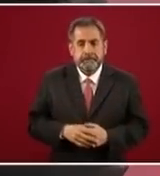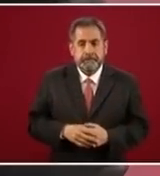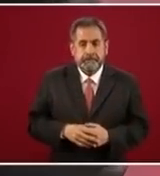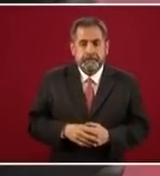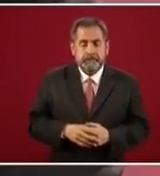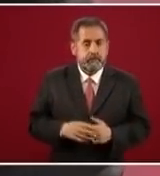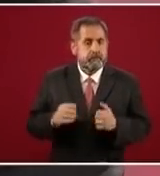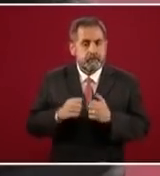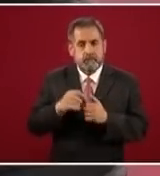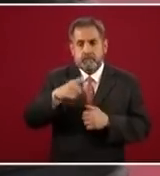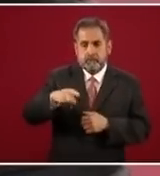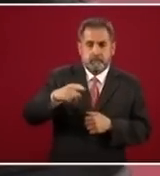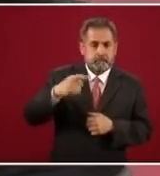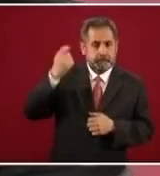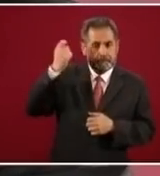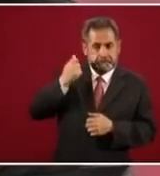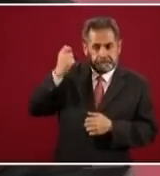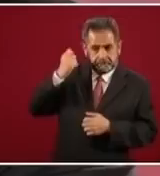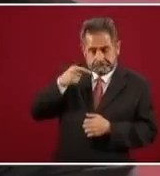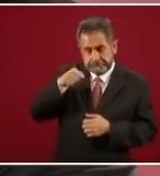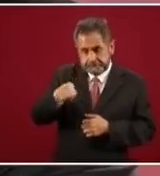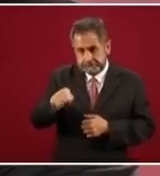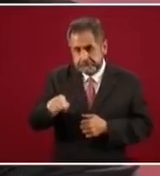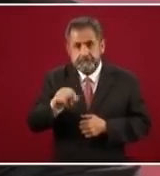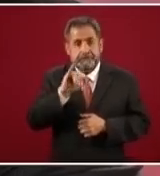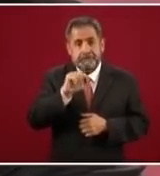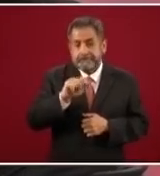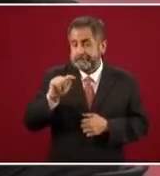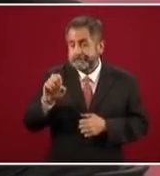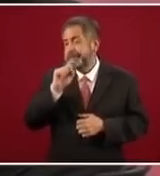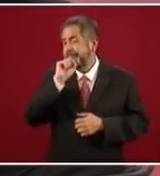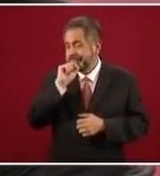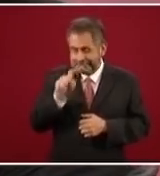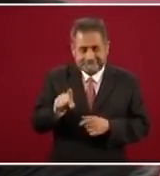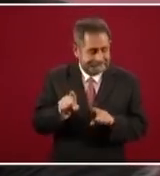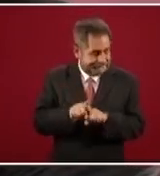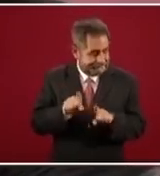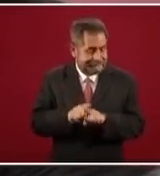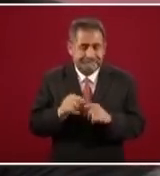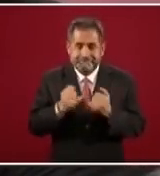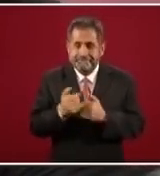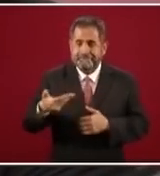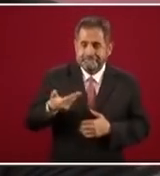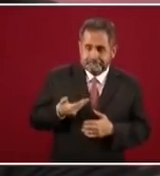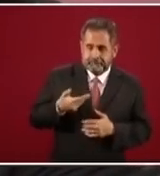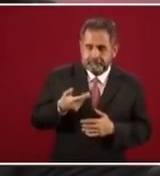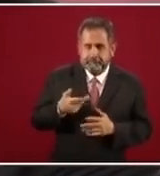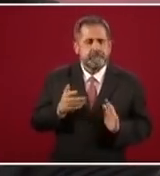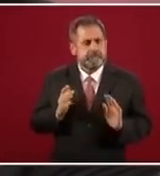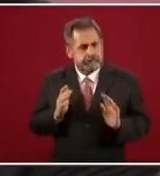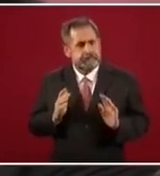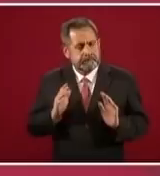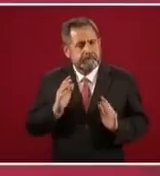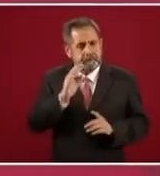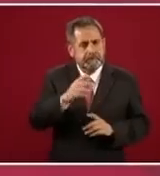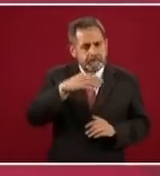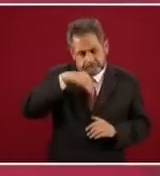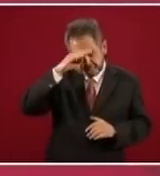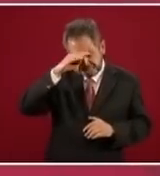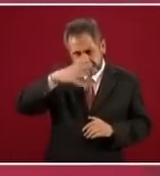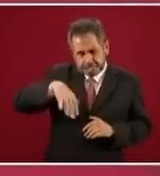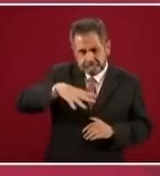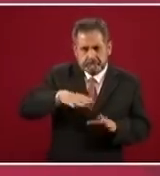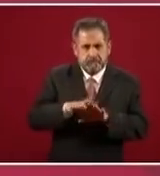con jubilaciones, con pensiones, en el ISSSTE, lo mismo, pero vamos a buscar la forma de